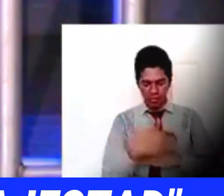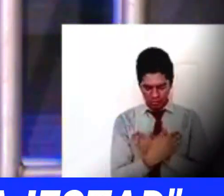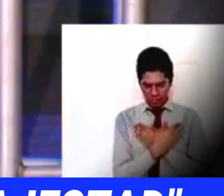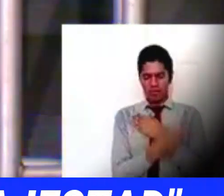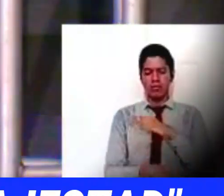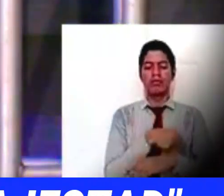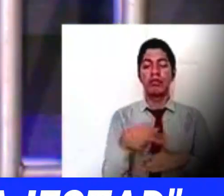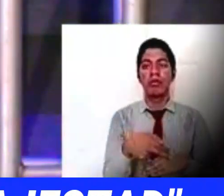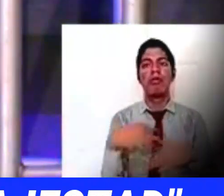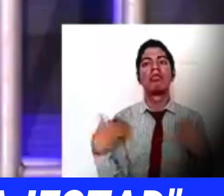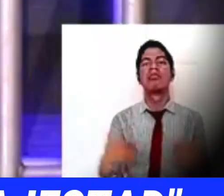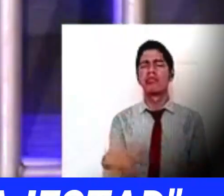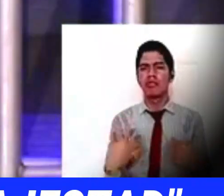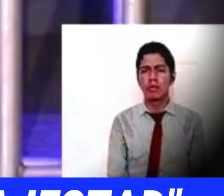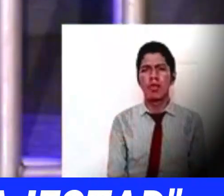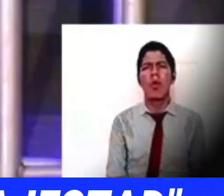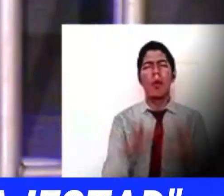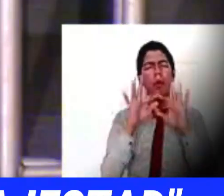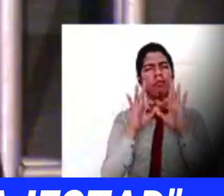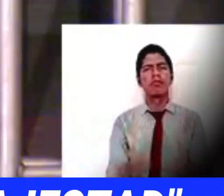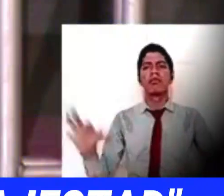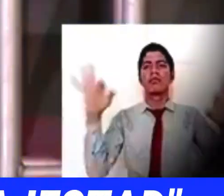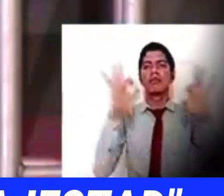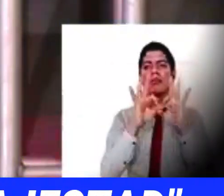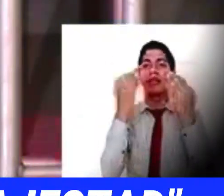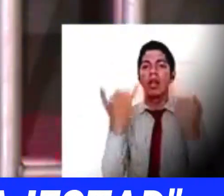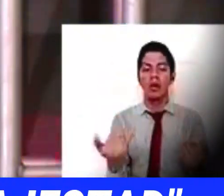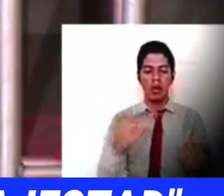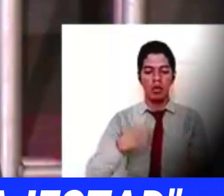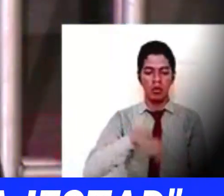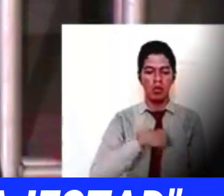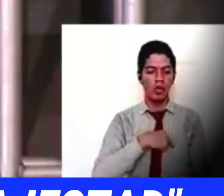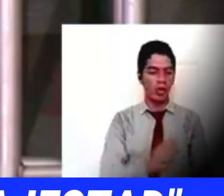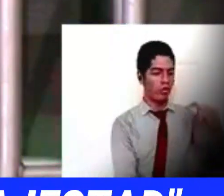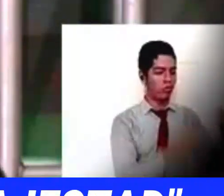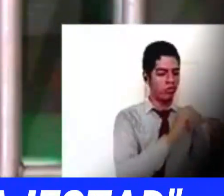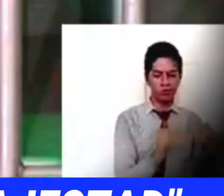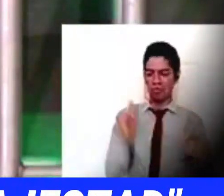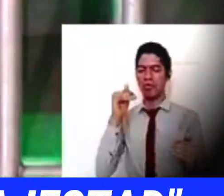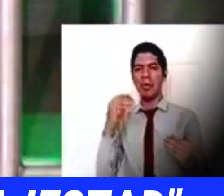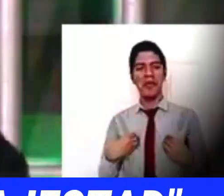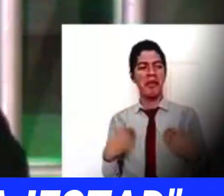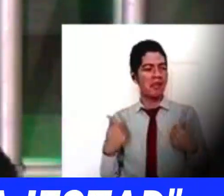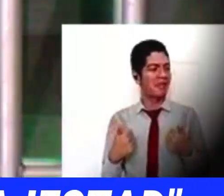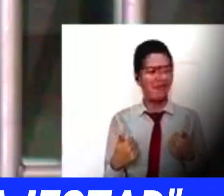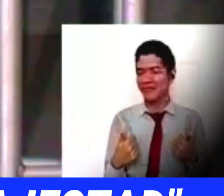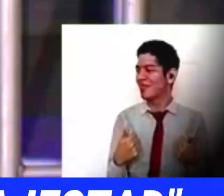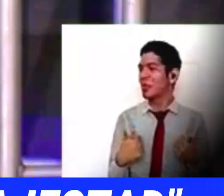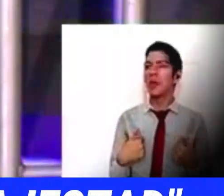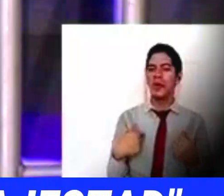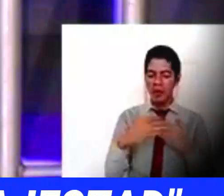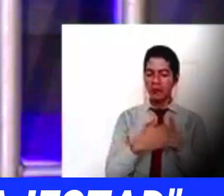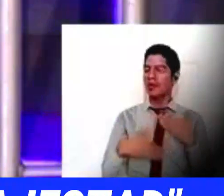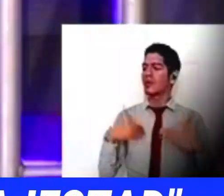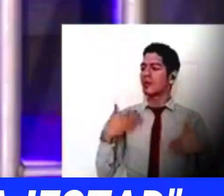fue mayúscula. Ahora estamos en palacio. Ahora vivimos bueno. Dormimos bueno, comemos bueno. Ahora tenemos